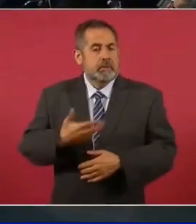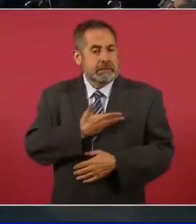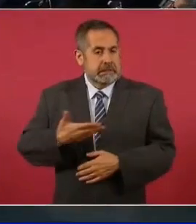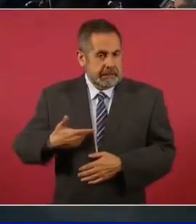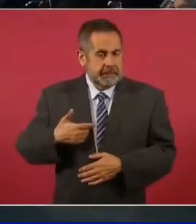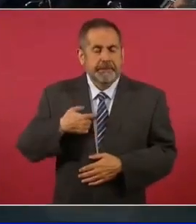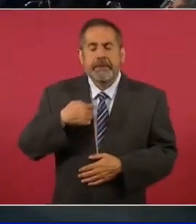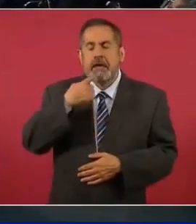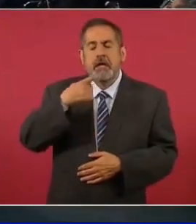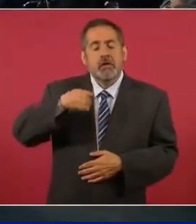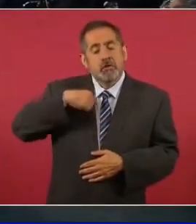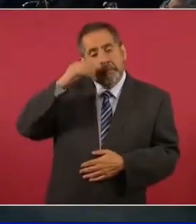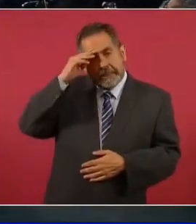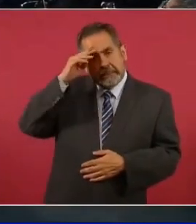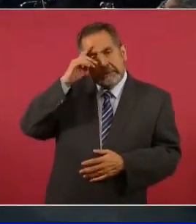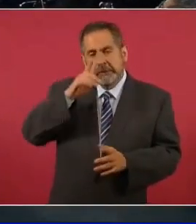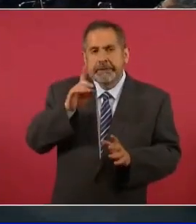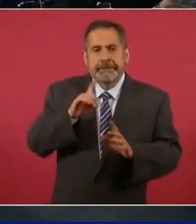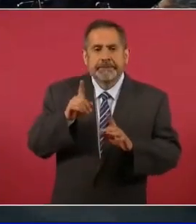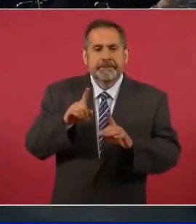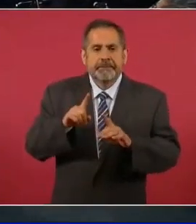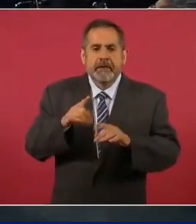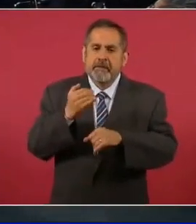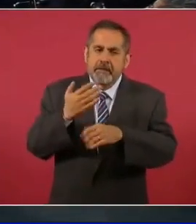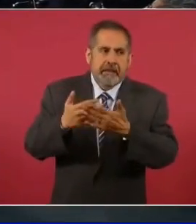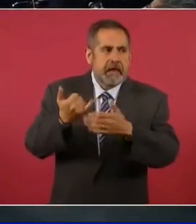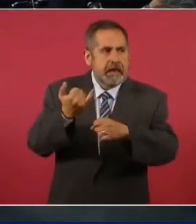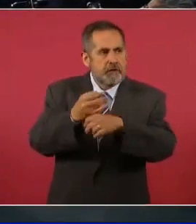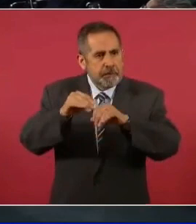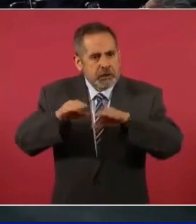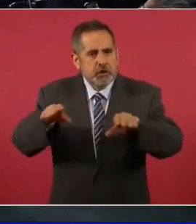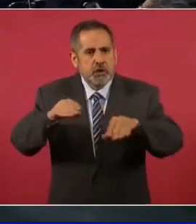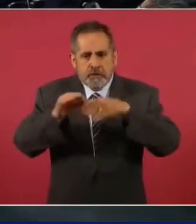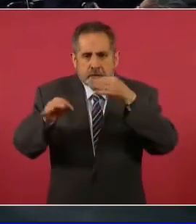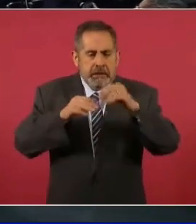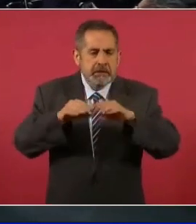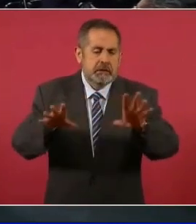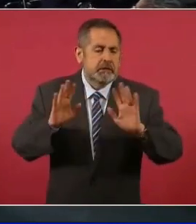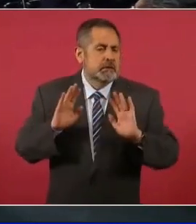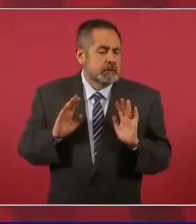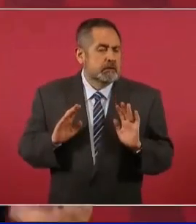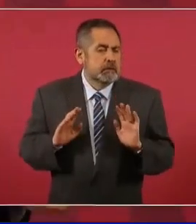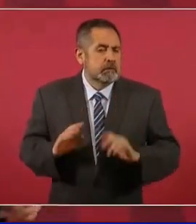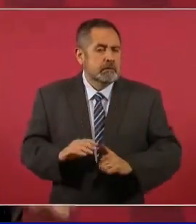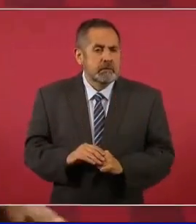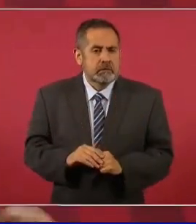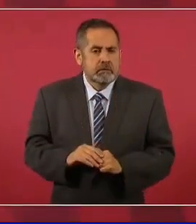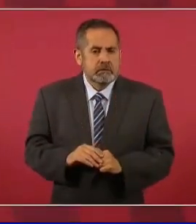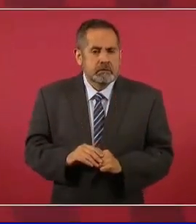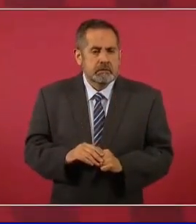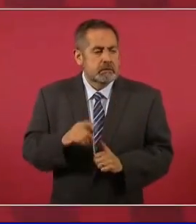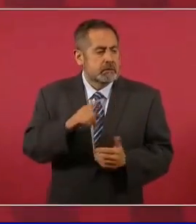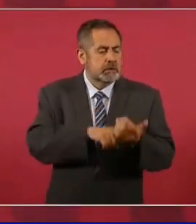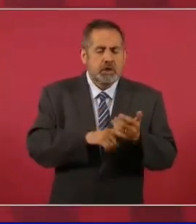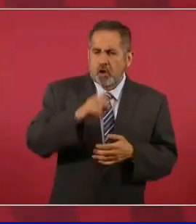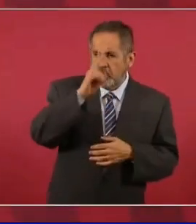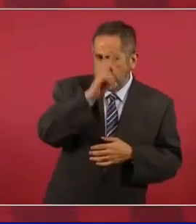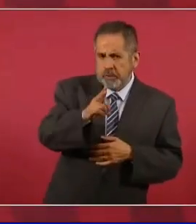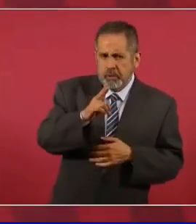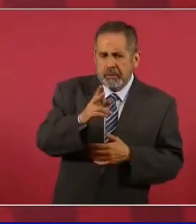que ver más con la información O sea a veces se prohíbe algo